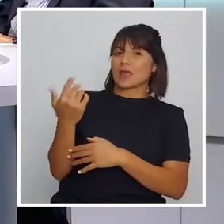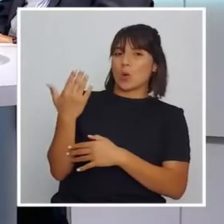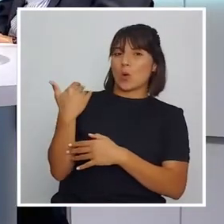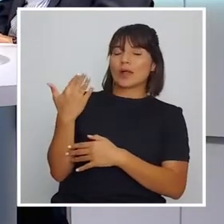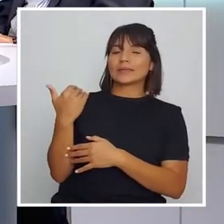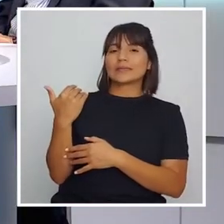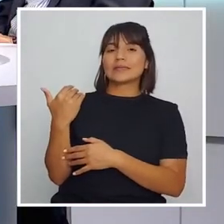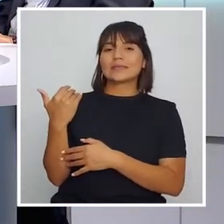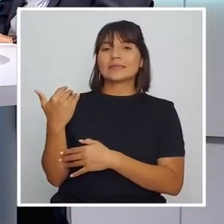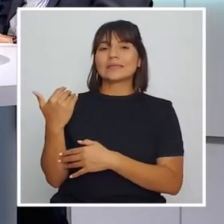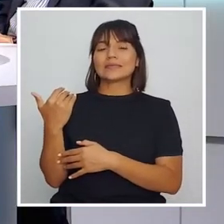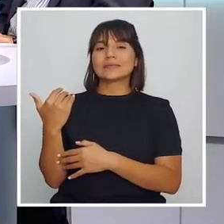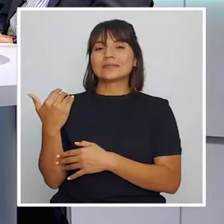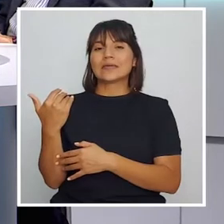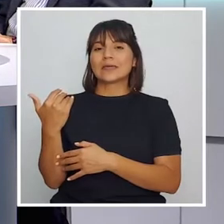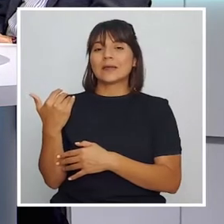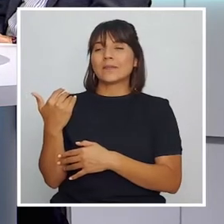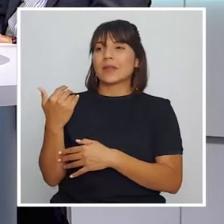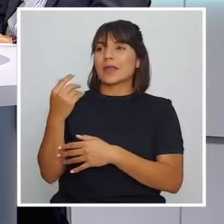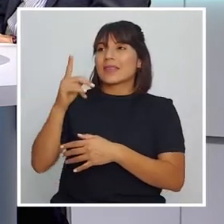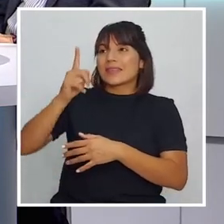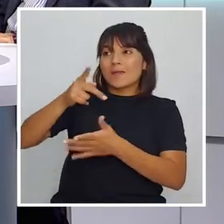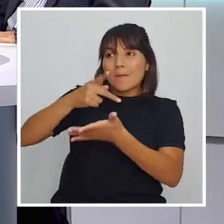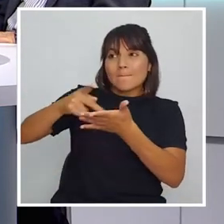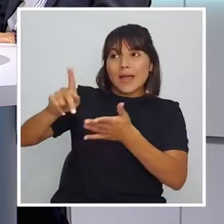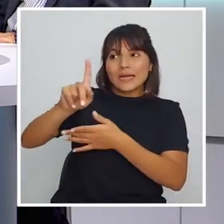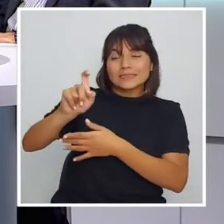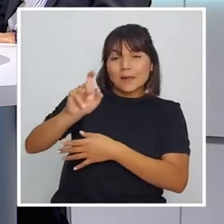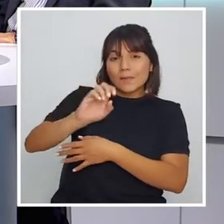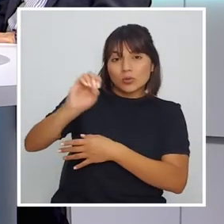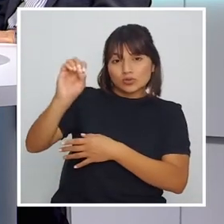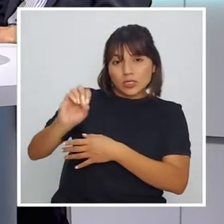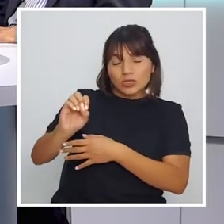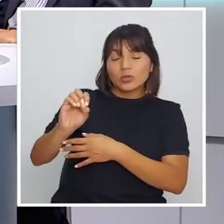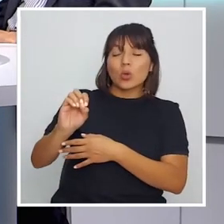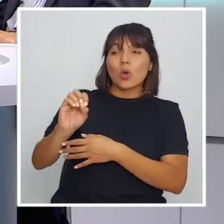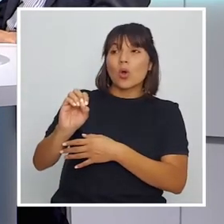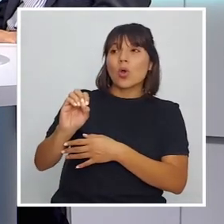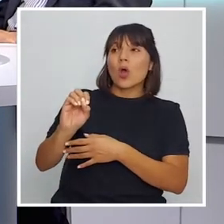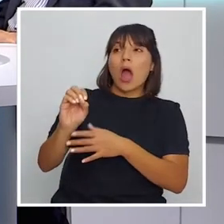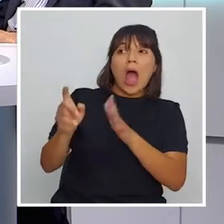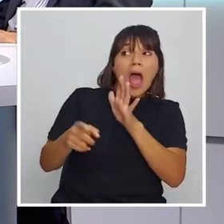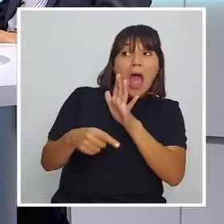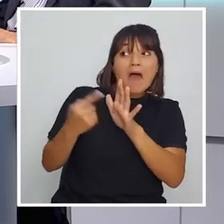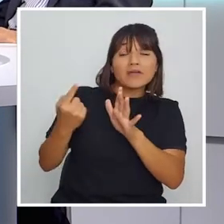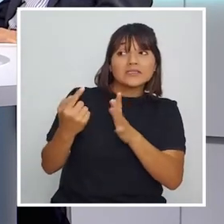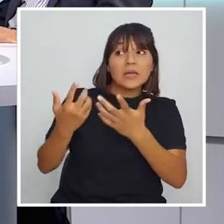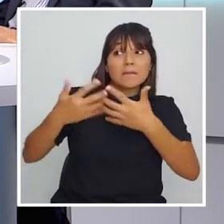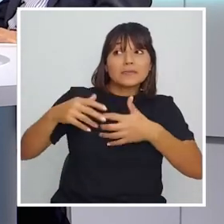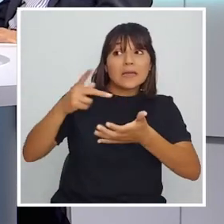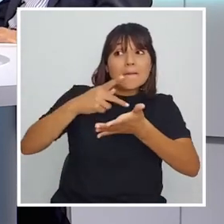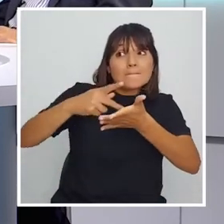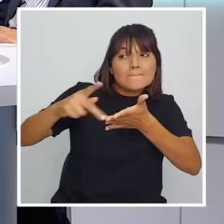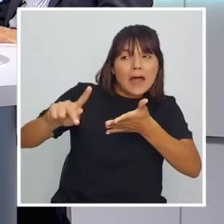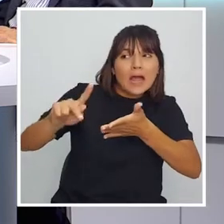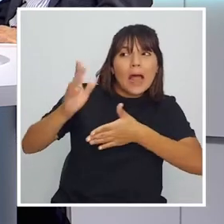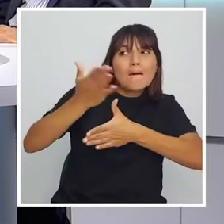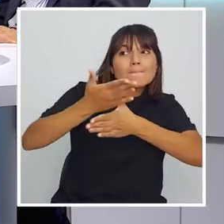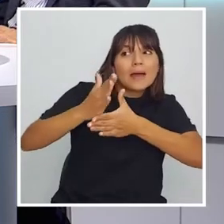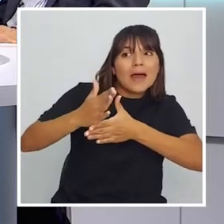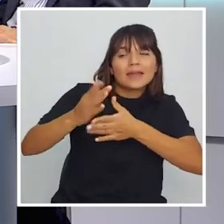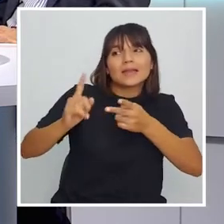debe pagar el 100%. Hay casos, ¿conocen ustedes casos donde se pagan algunas partes y queda una parte debiendo? Sí, lamentablemente